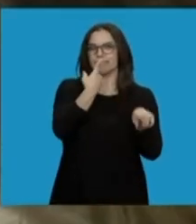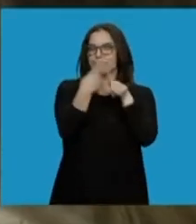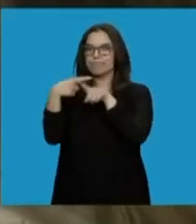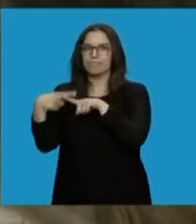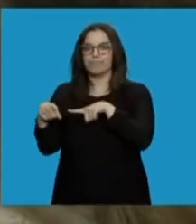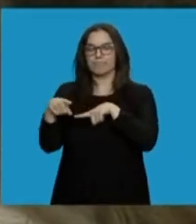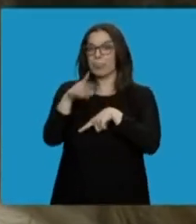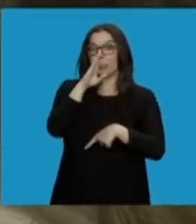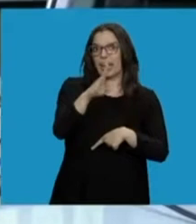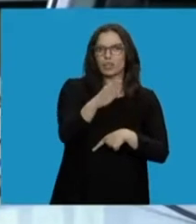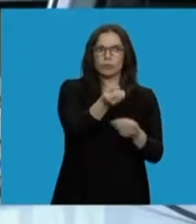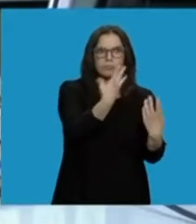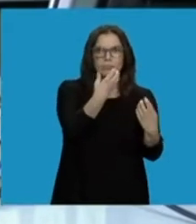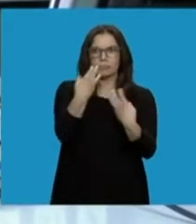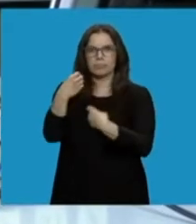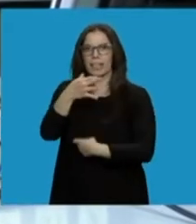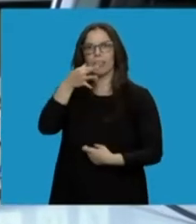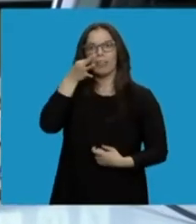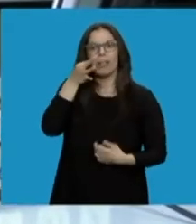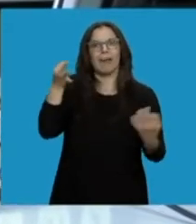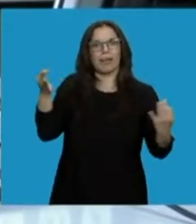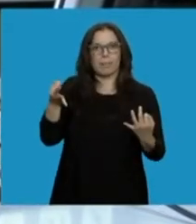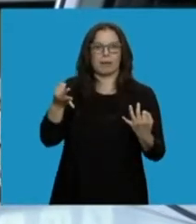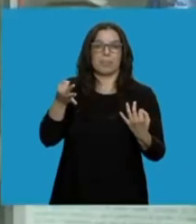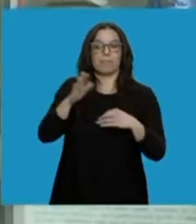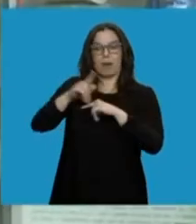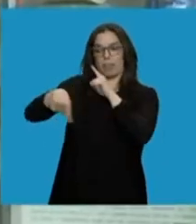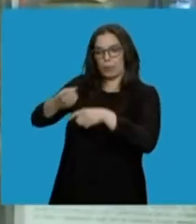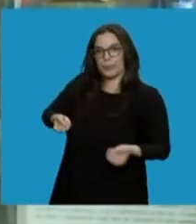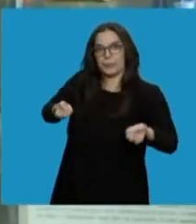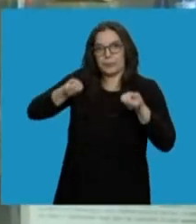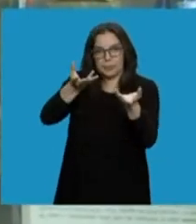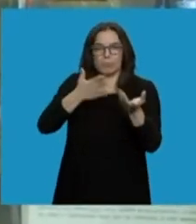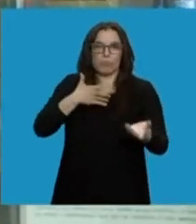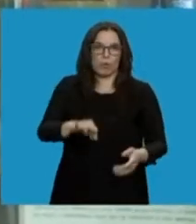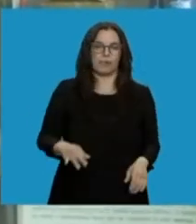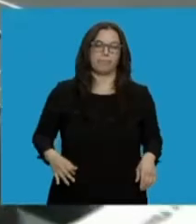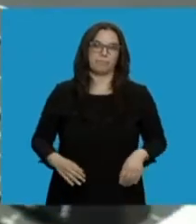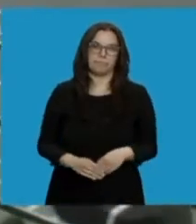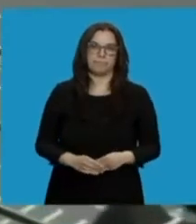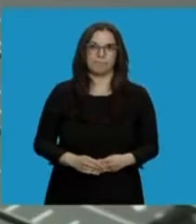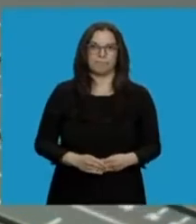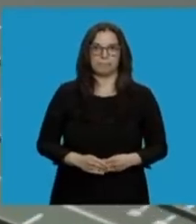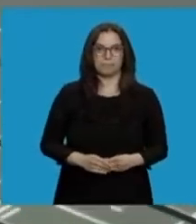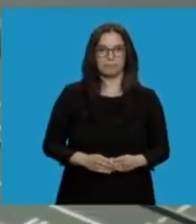de primerísima mano todo lo que ocurre, y para que lo podamos comunicar.